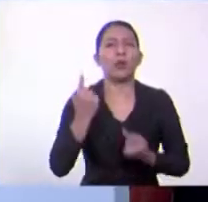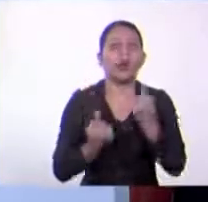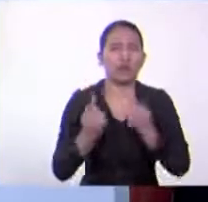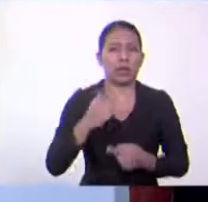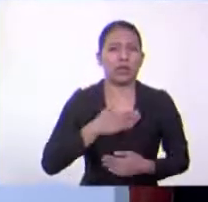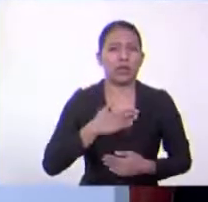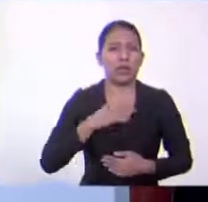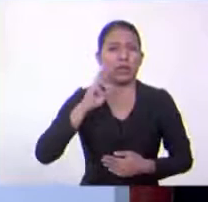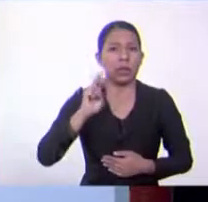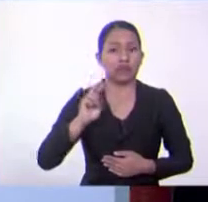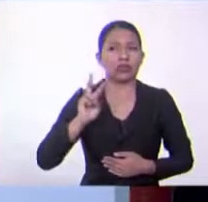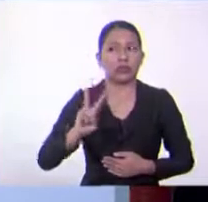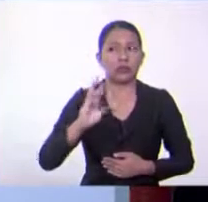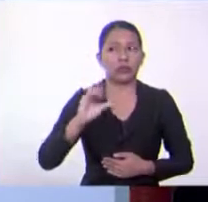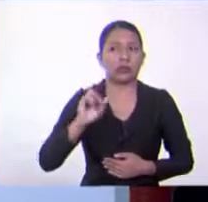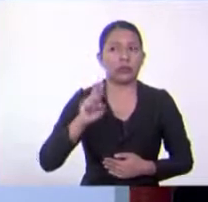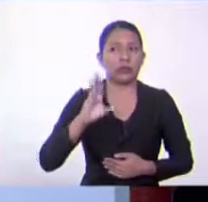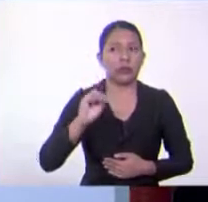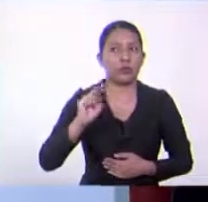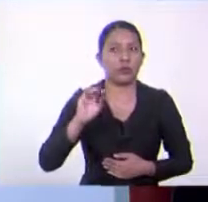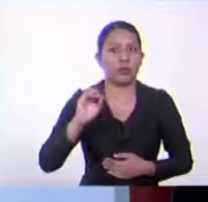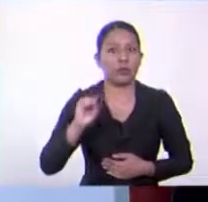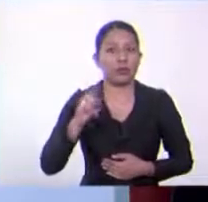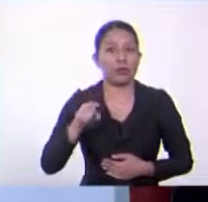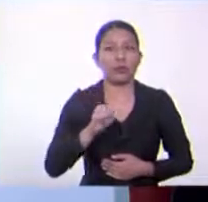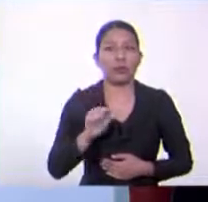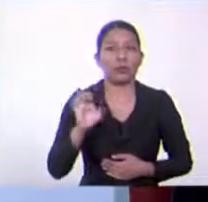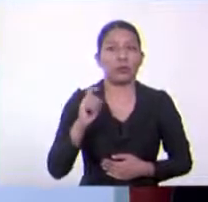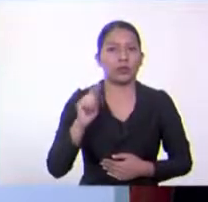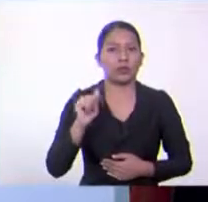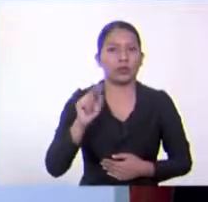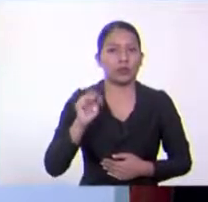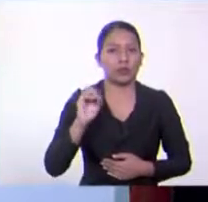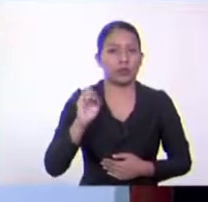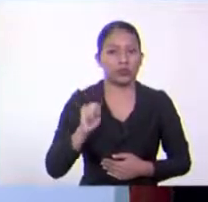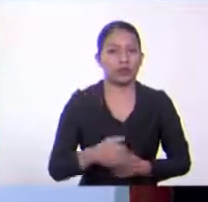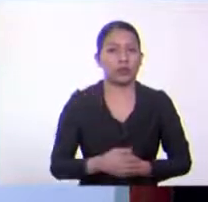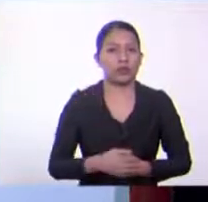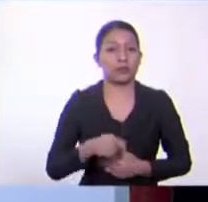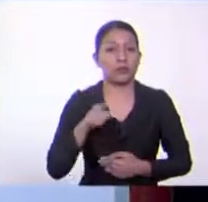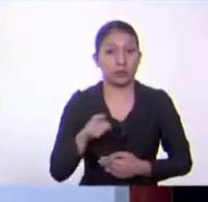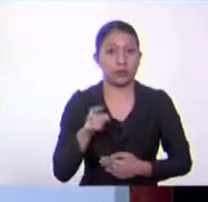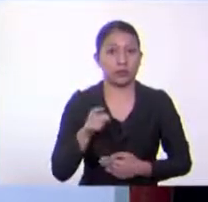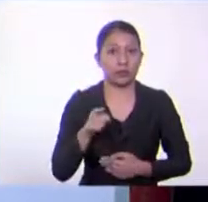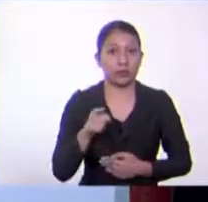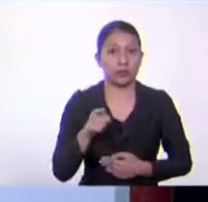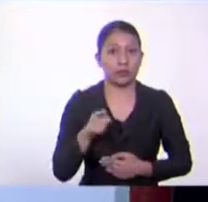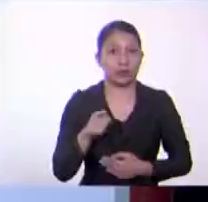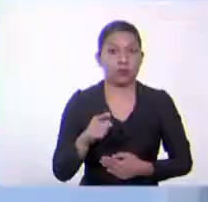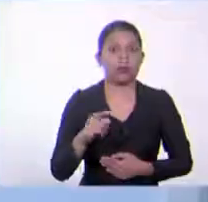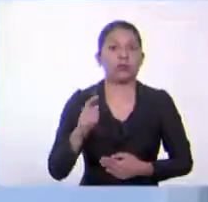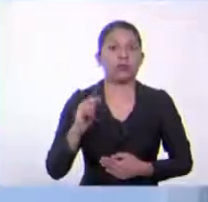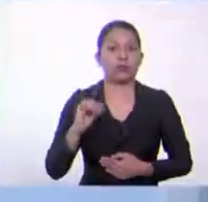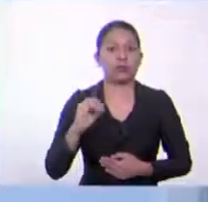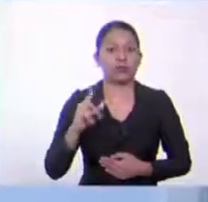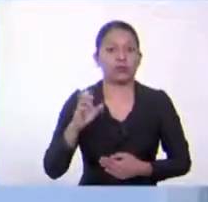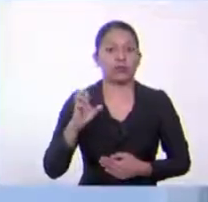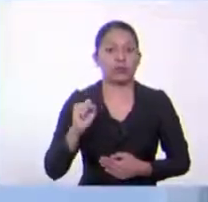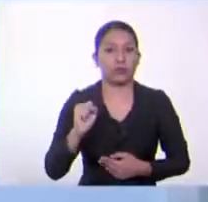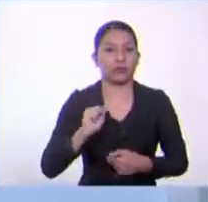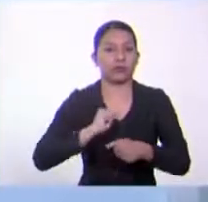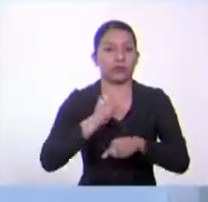de 2 carbonos, por tanto es etano. Y como son de los tioles, se le coloca